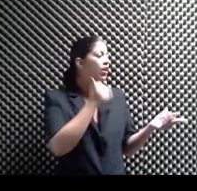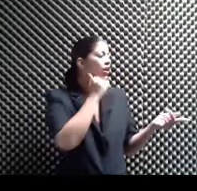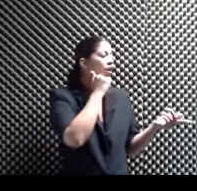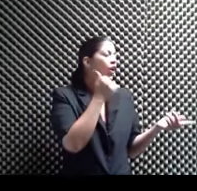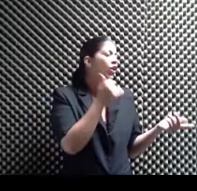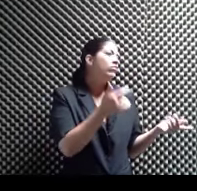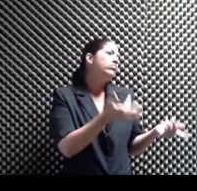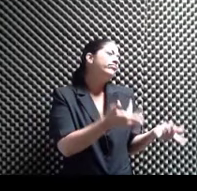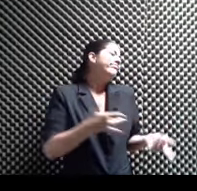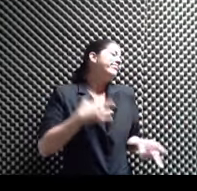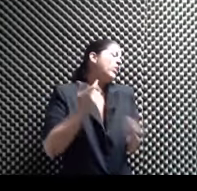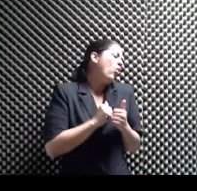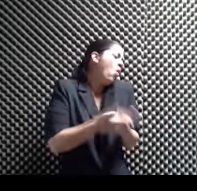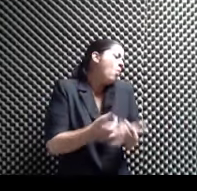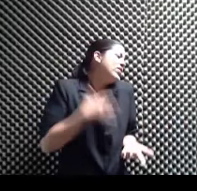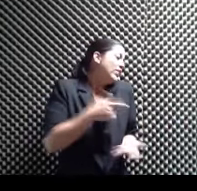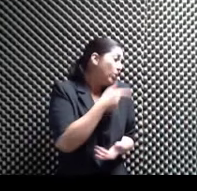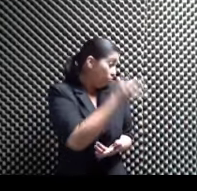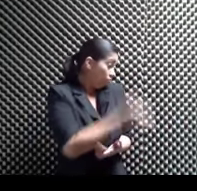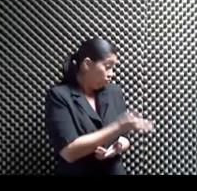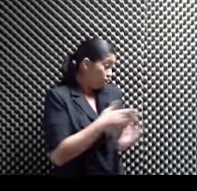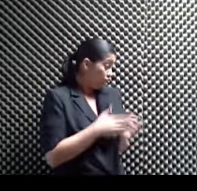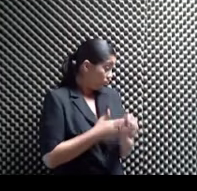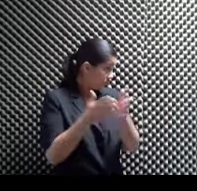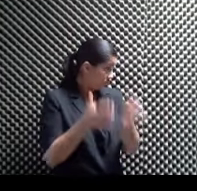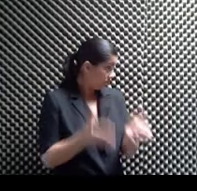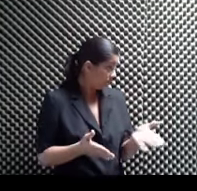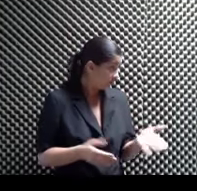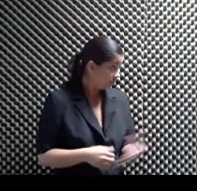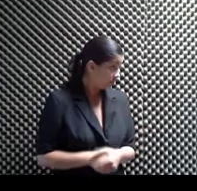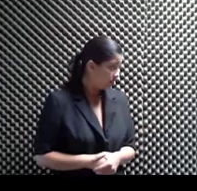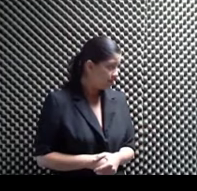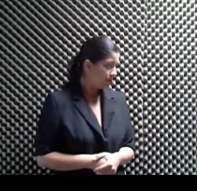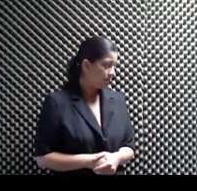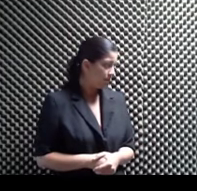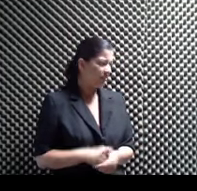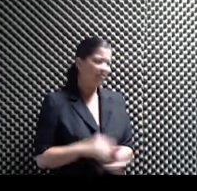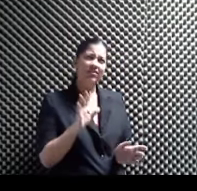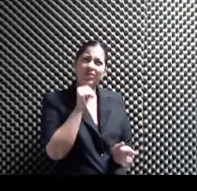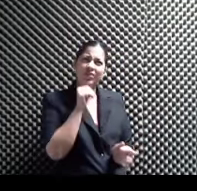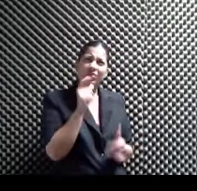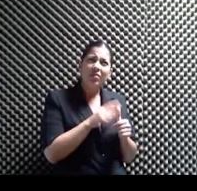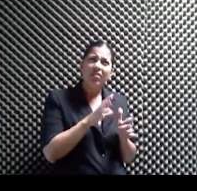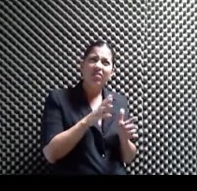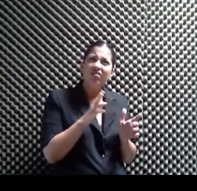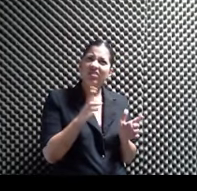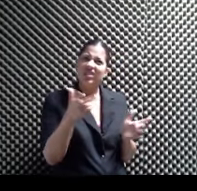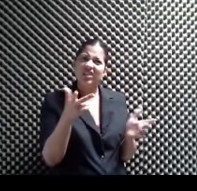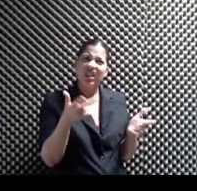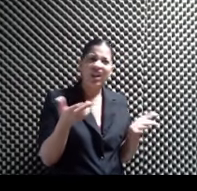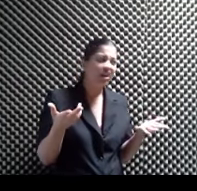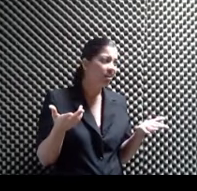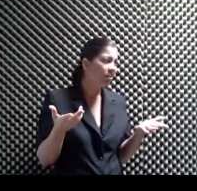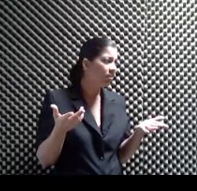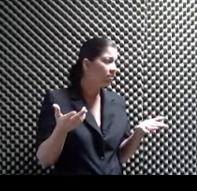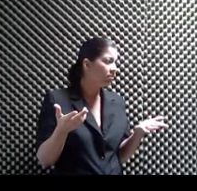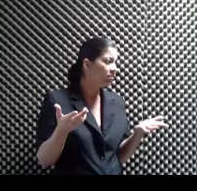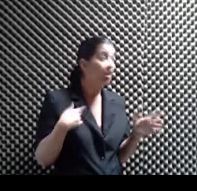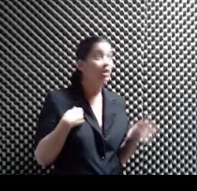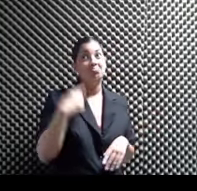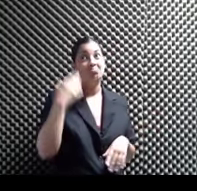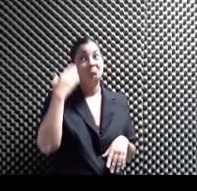sientes tú A dirigir esta pieza? Pues Esta no es la primera Esta es como ¿Qué? La tercera ¿No? Como la Depende No sé Porque